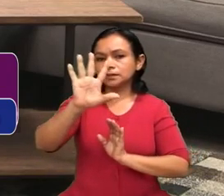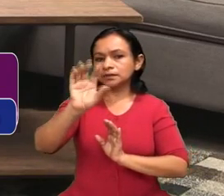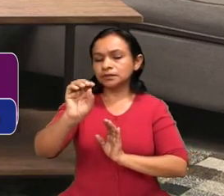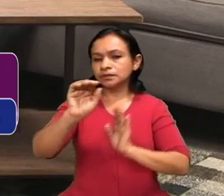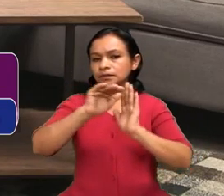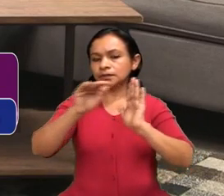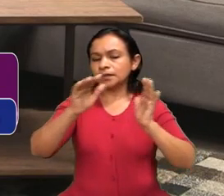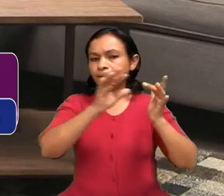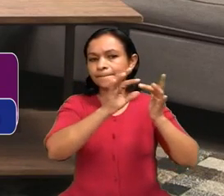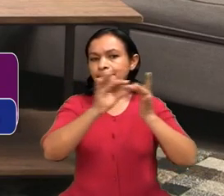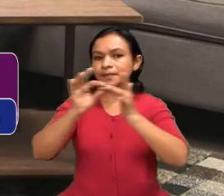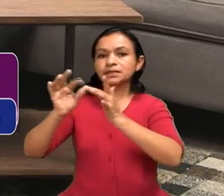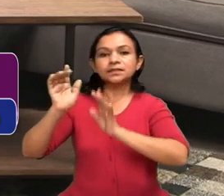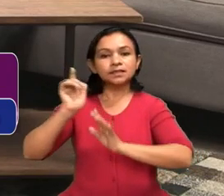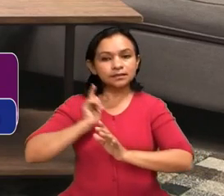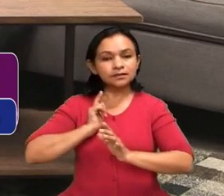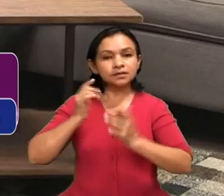punta.